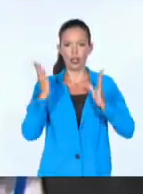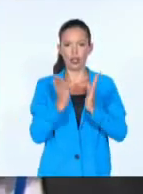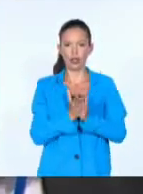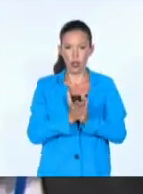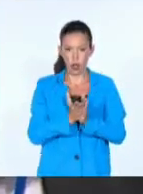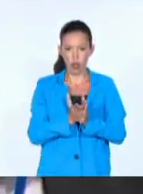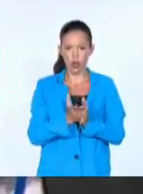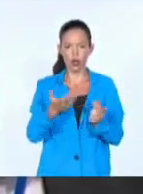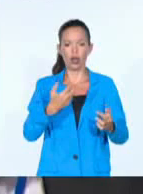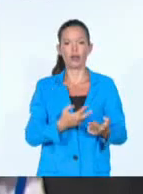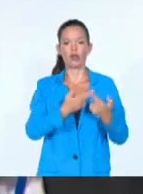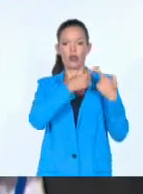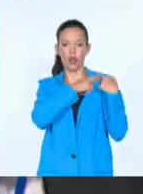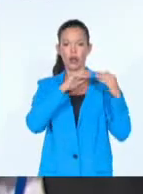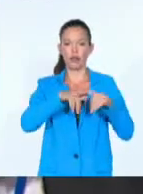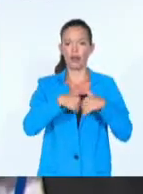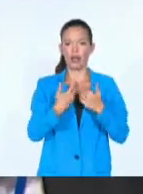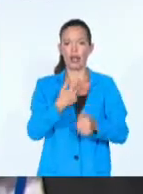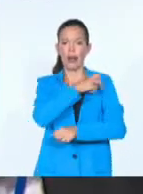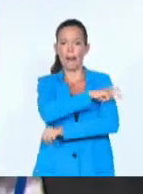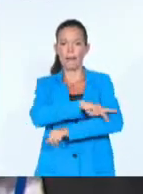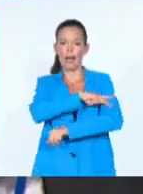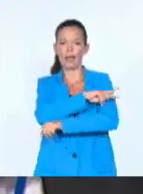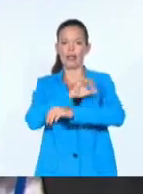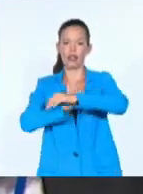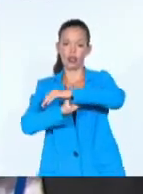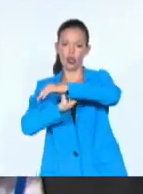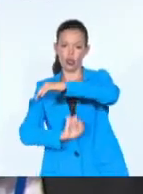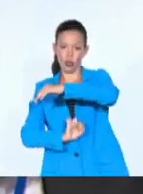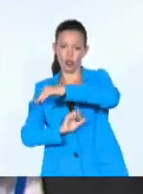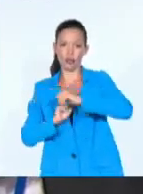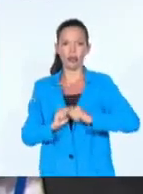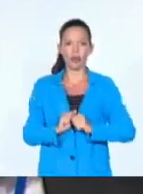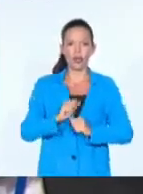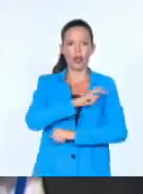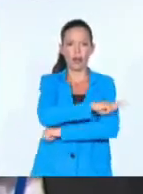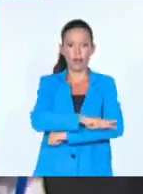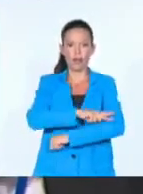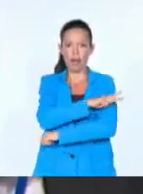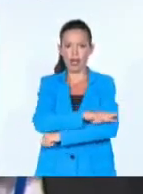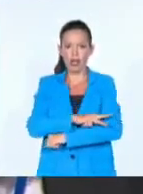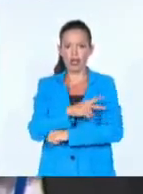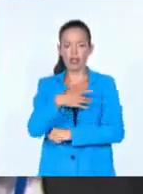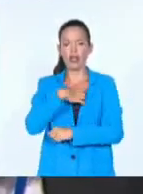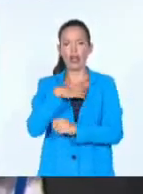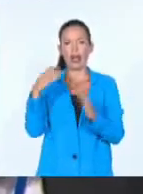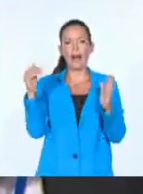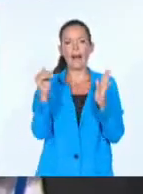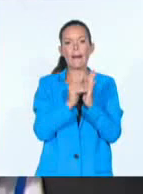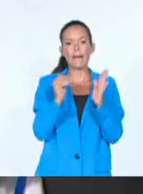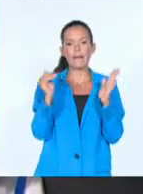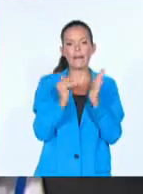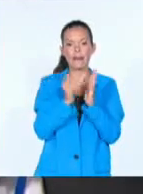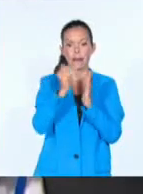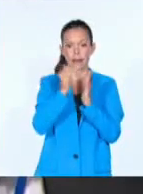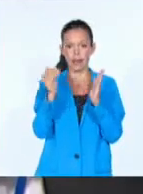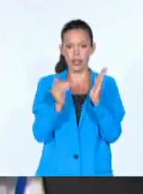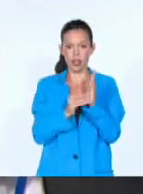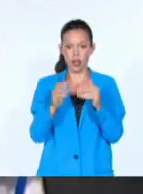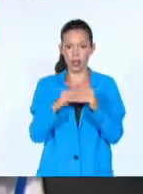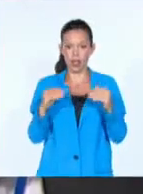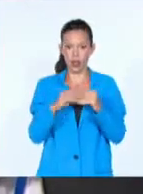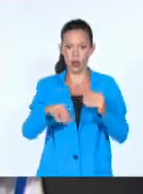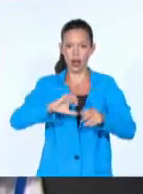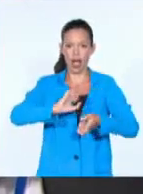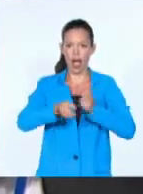países del sur, particularmente los países de ingreso medio con miles de millones de dólares de sus propios ahorros domésticos,